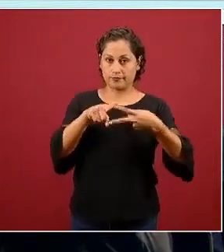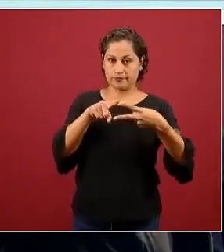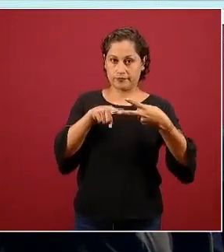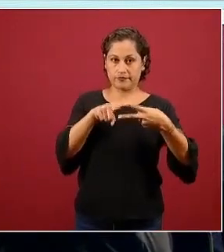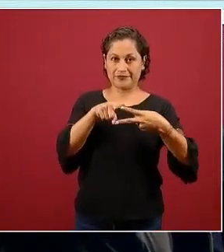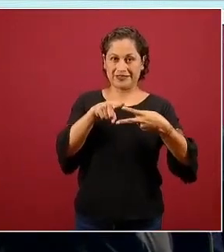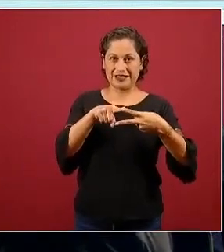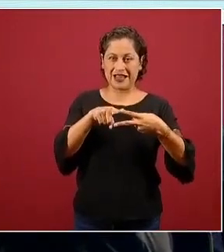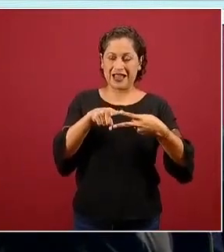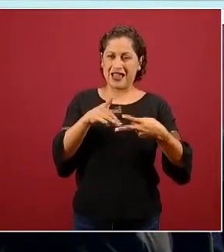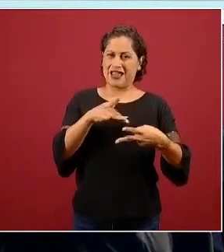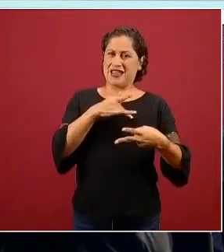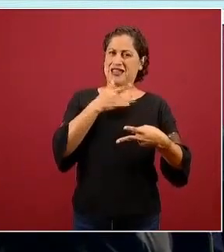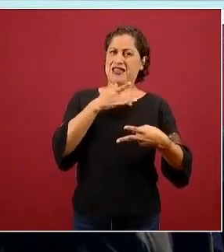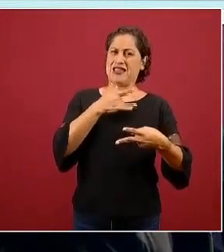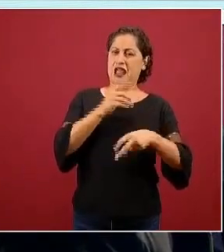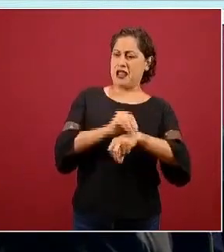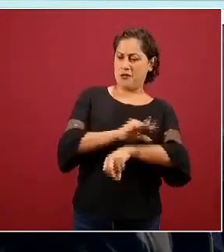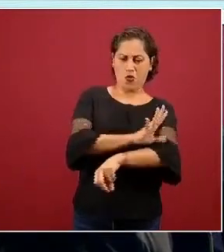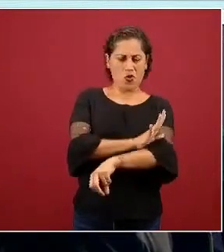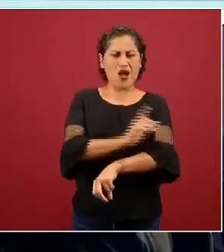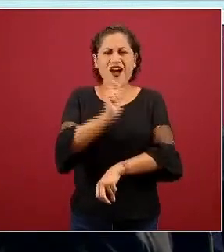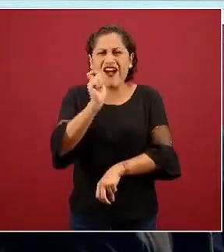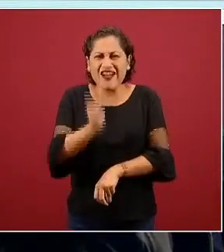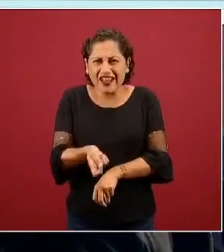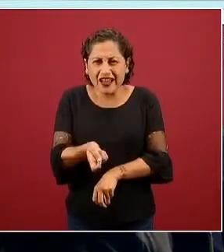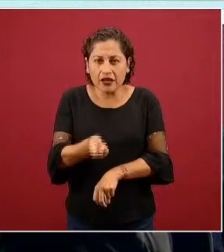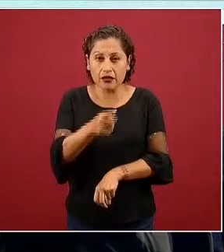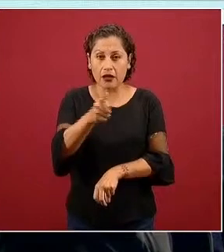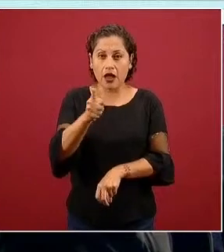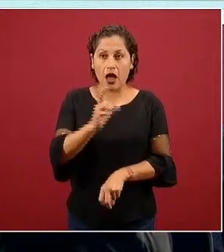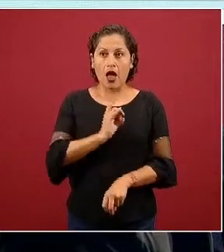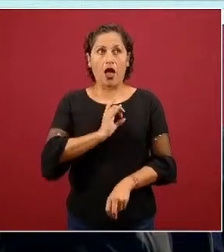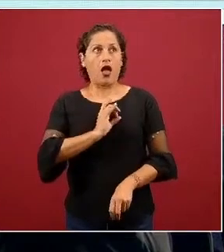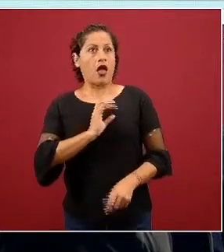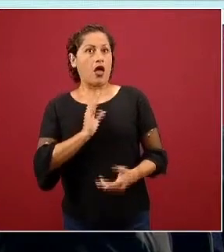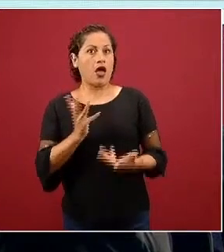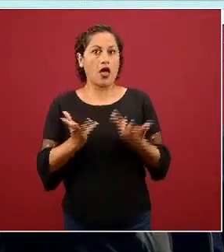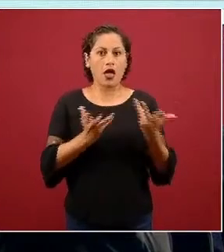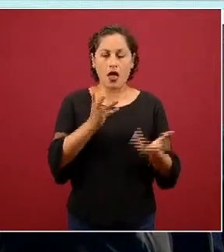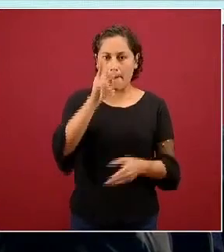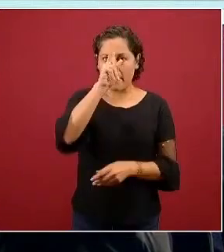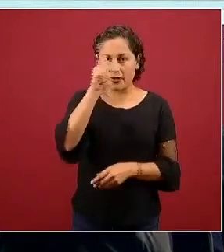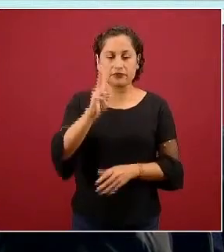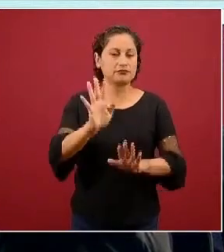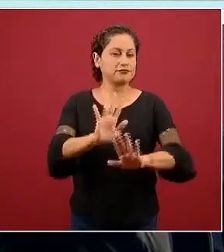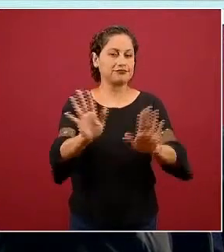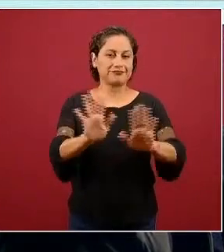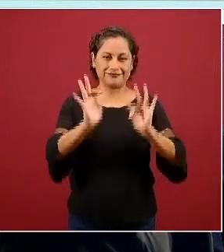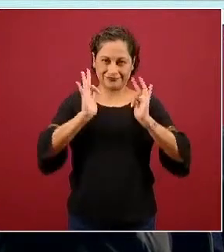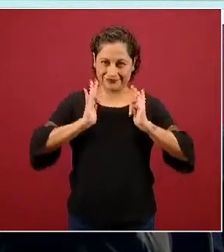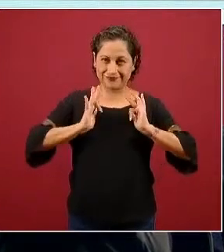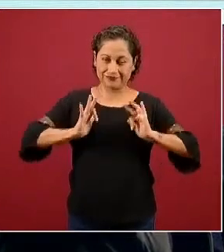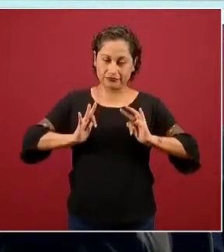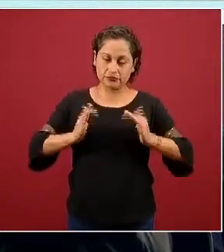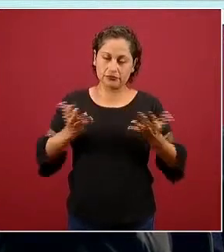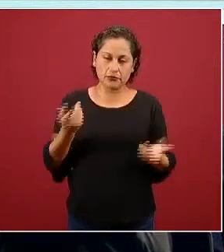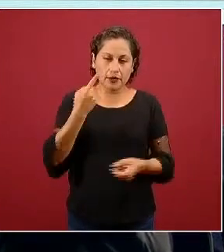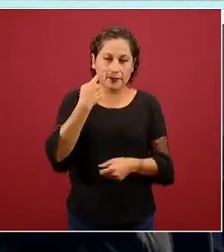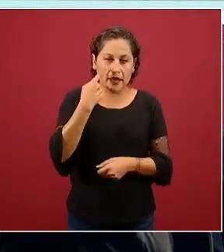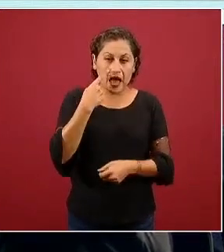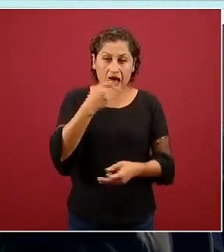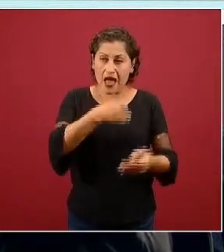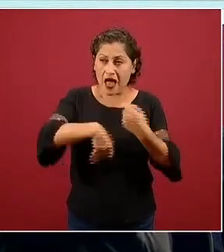una emoción, y las emociones no nos deberían de espantar. Todos, absolutamente todos,